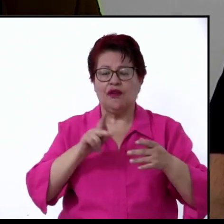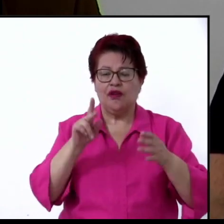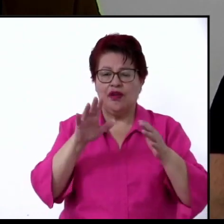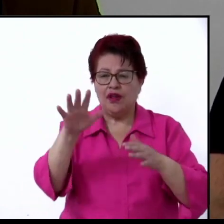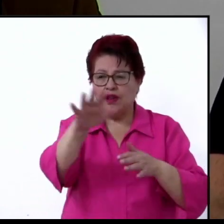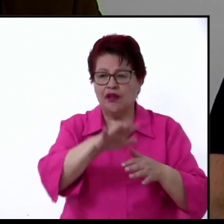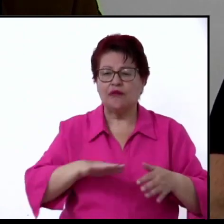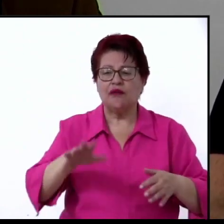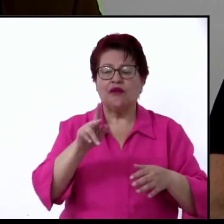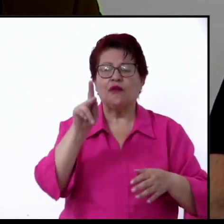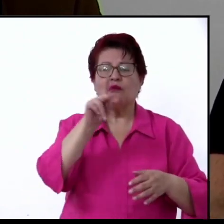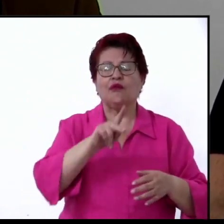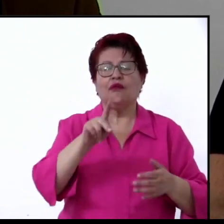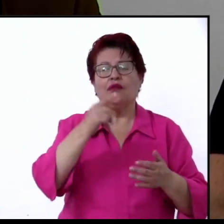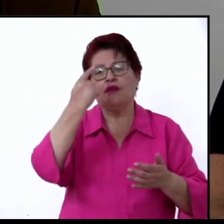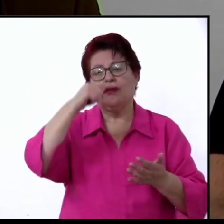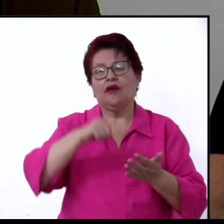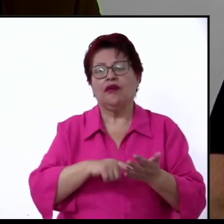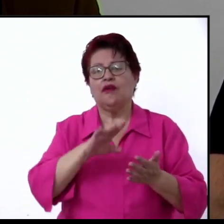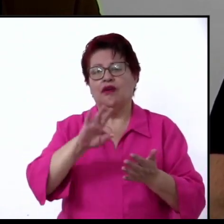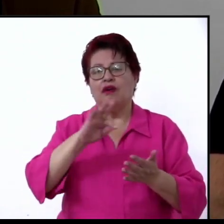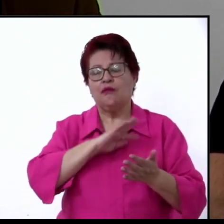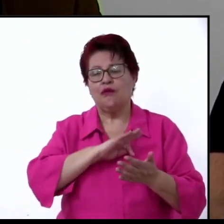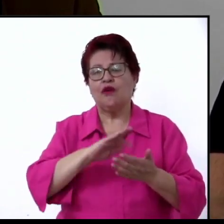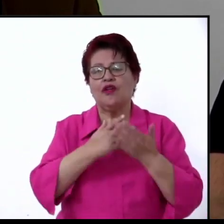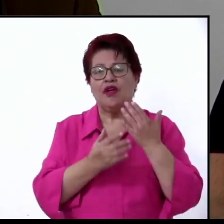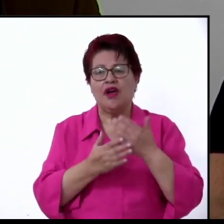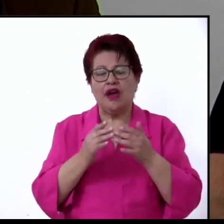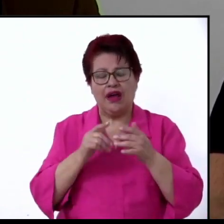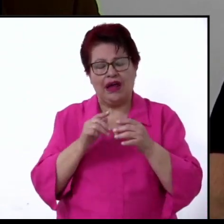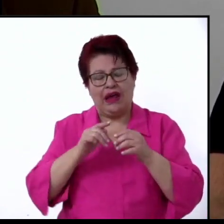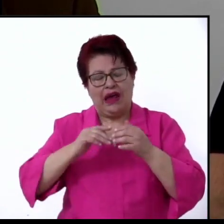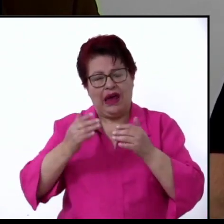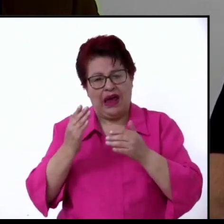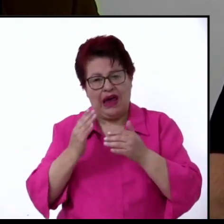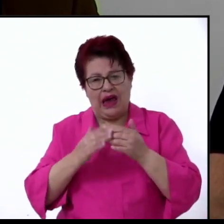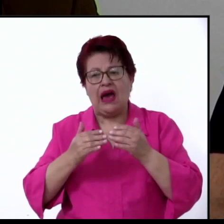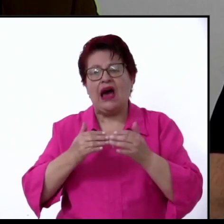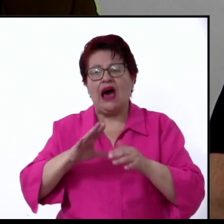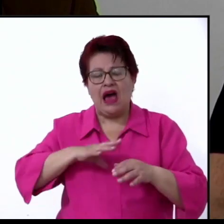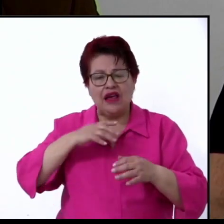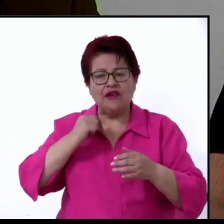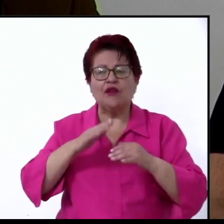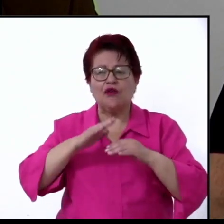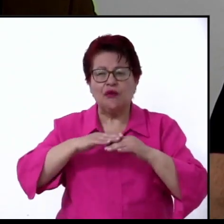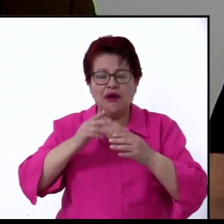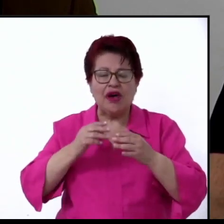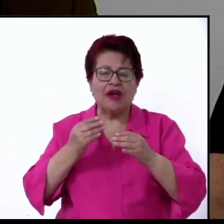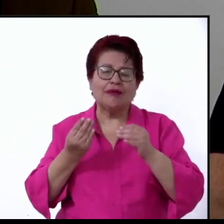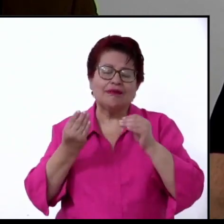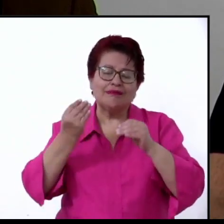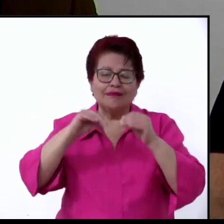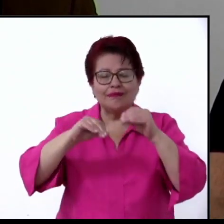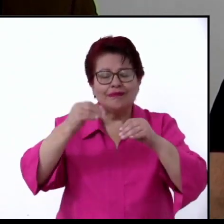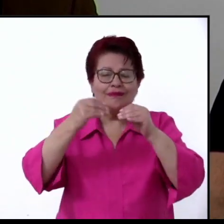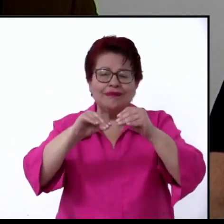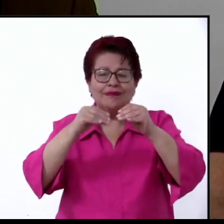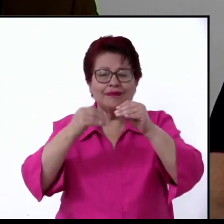público, y creo que es algo que todavía se tiene que generar un esfuerzo para poder concretarlo. Creo